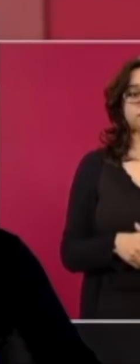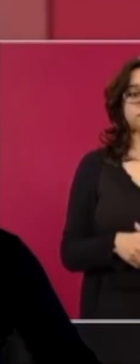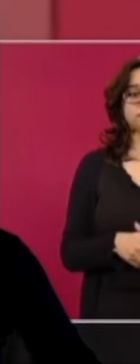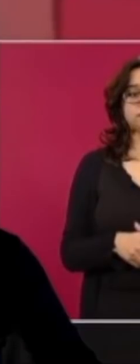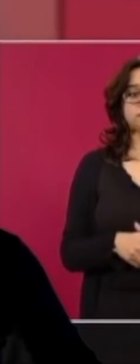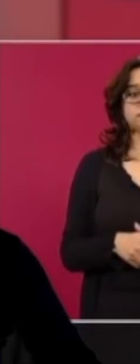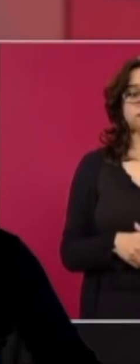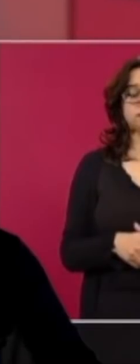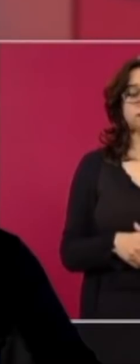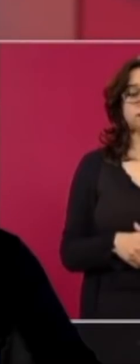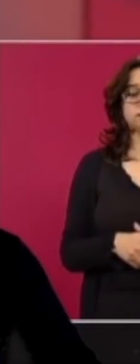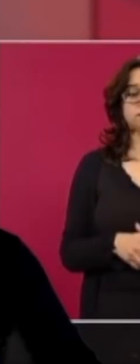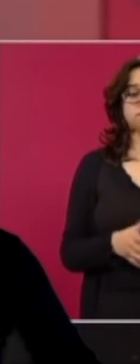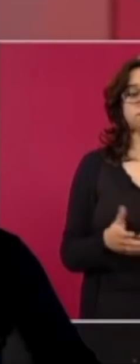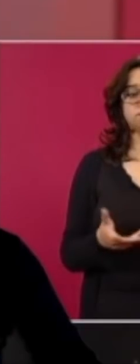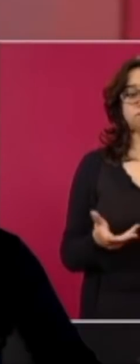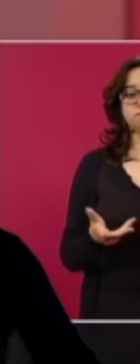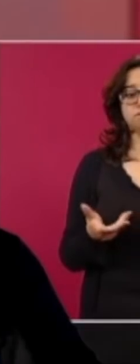todos los